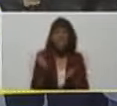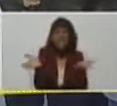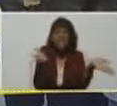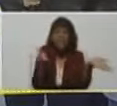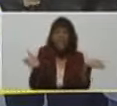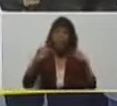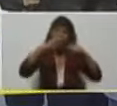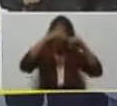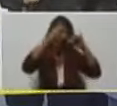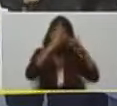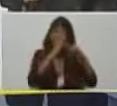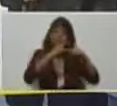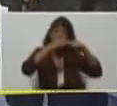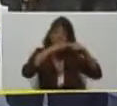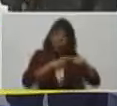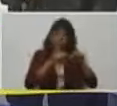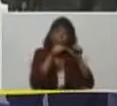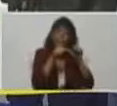de hospitalización en general